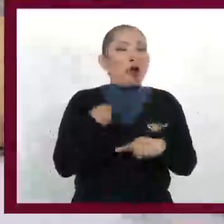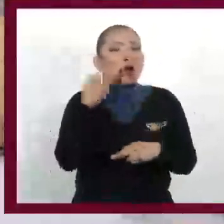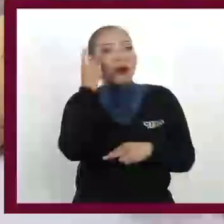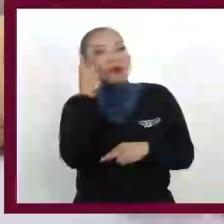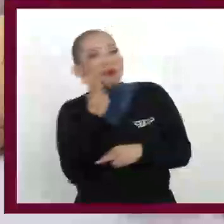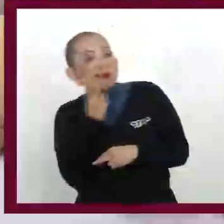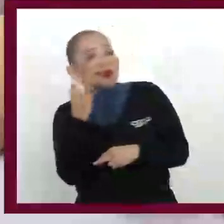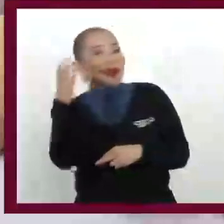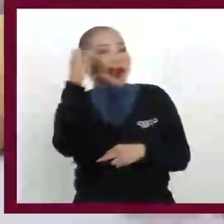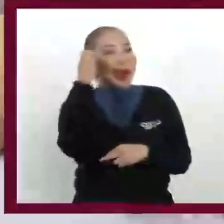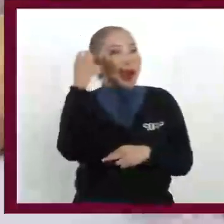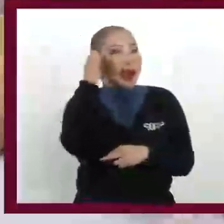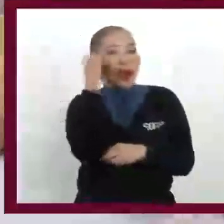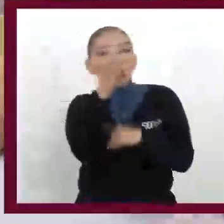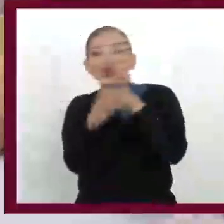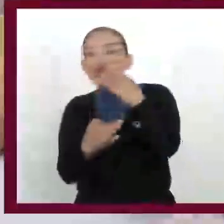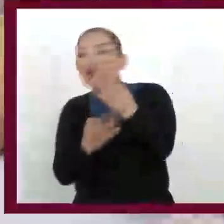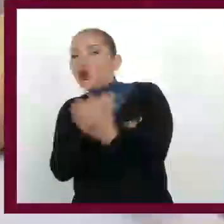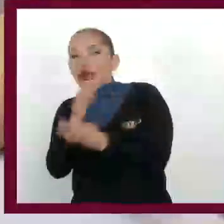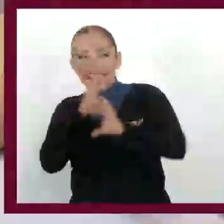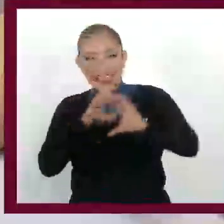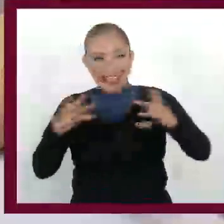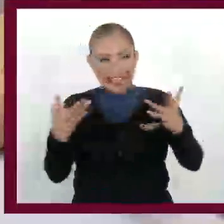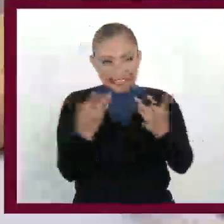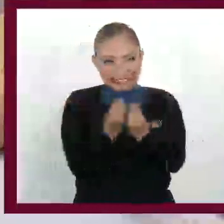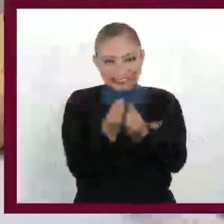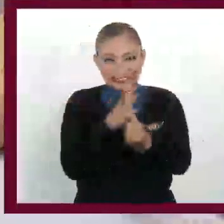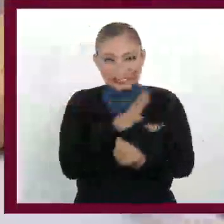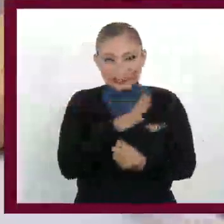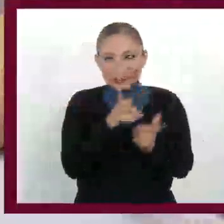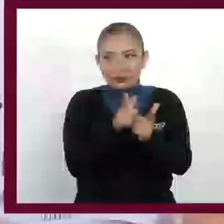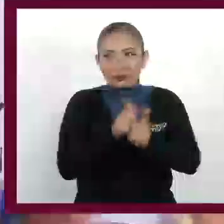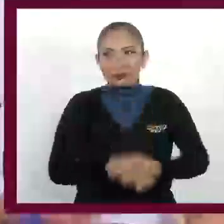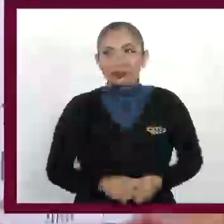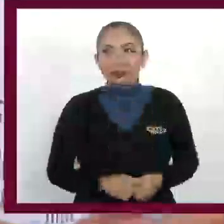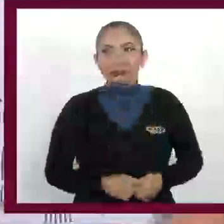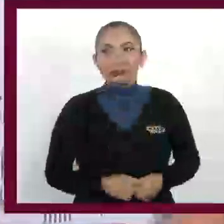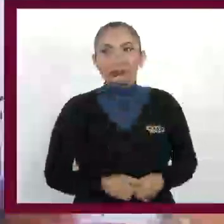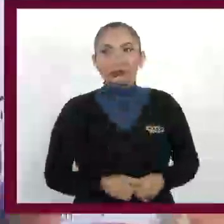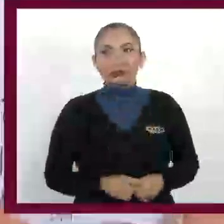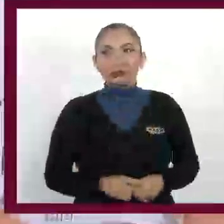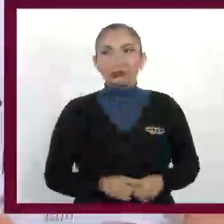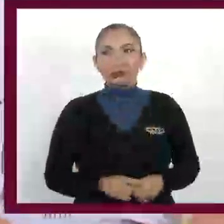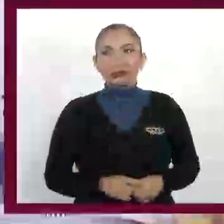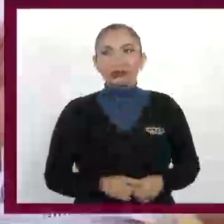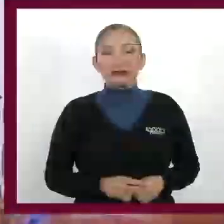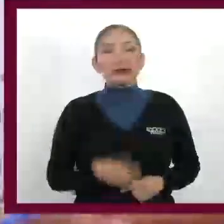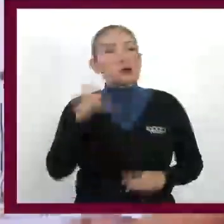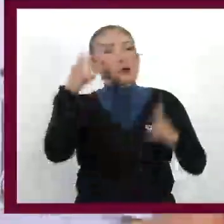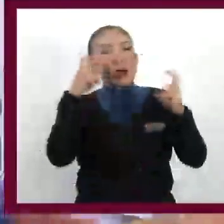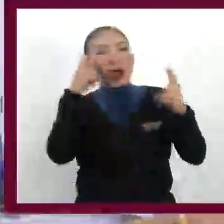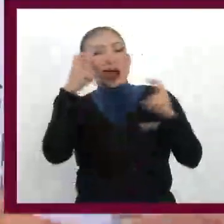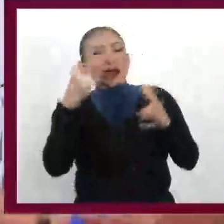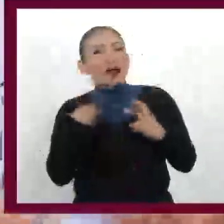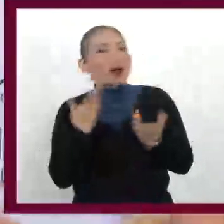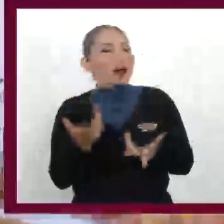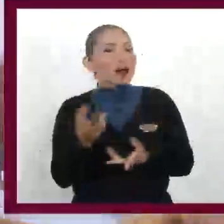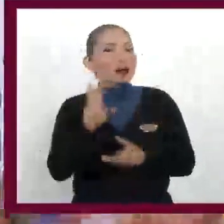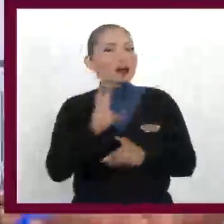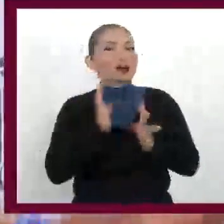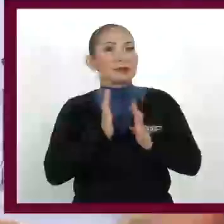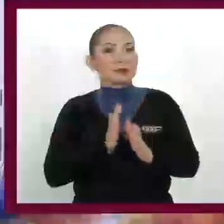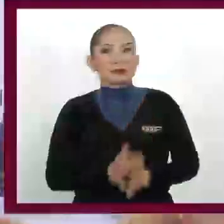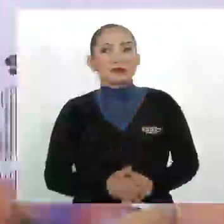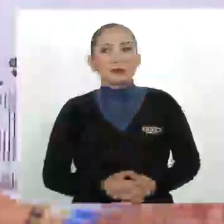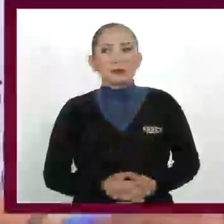en nuestra cama y todo sigue igual. Nada puede detener ese sueño que es tan